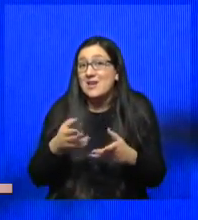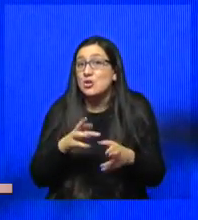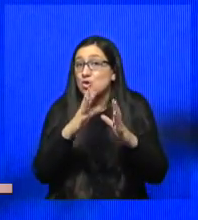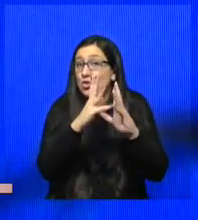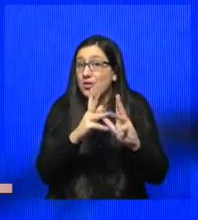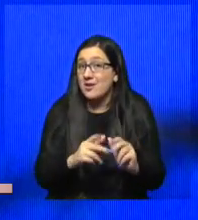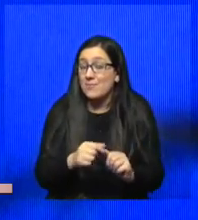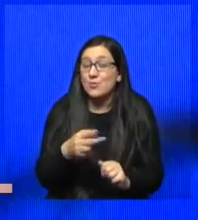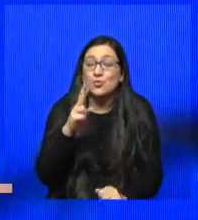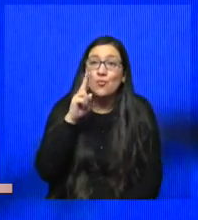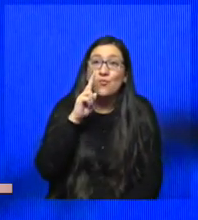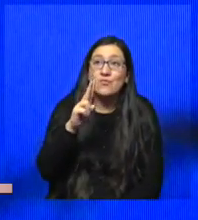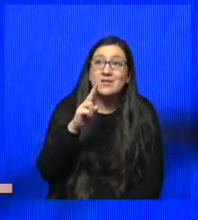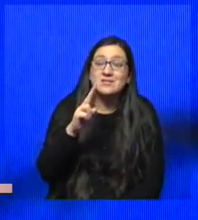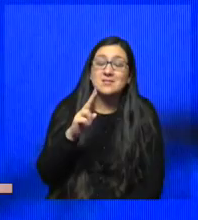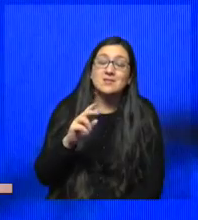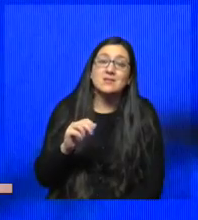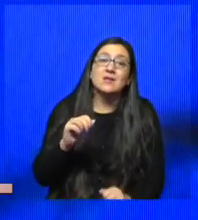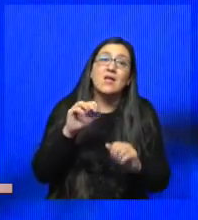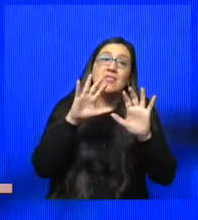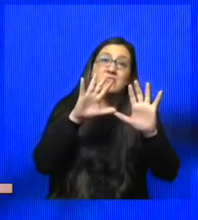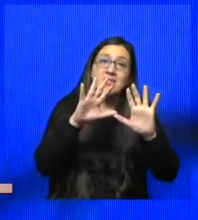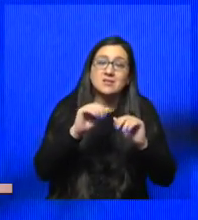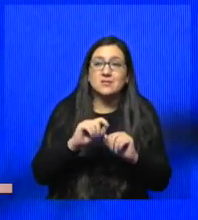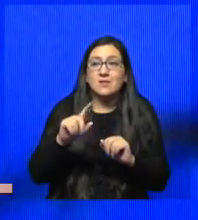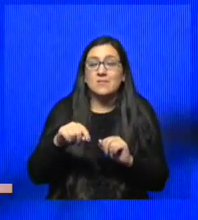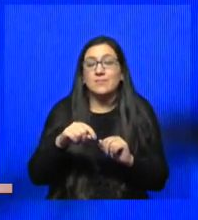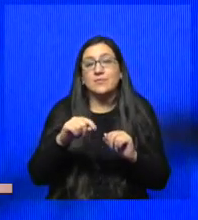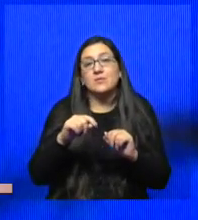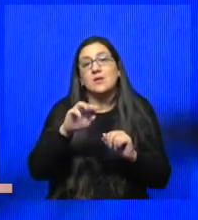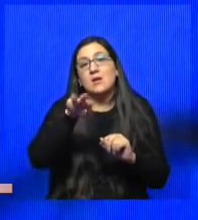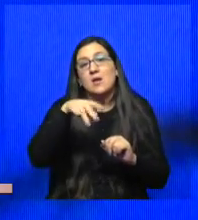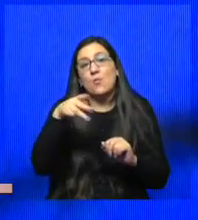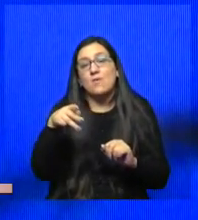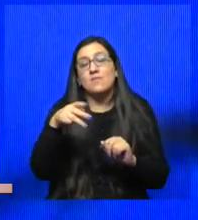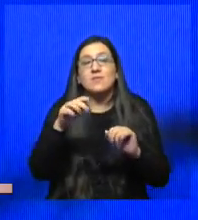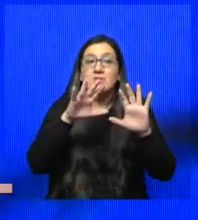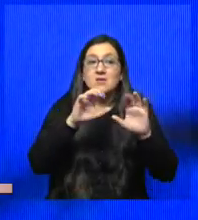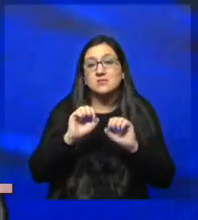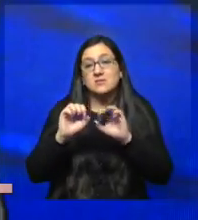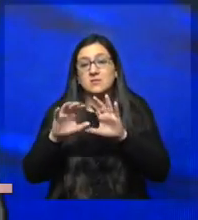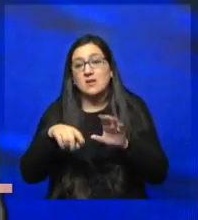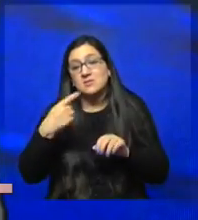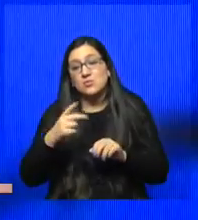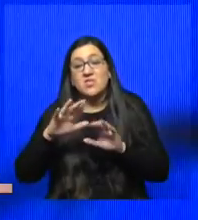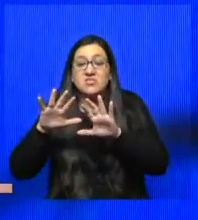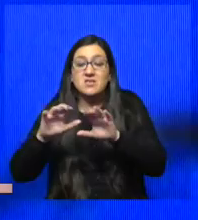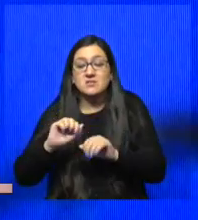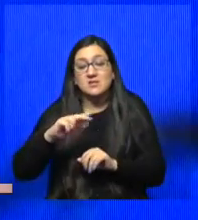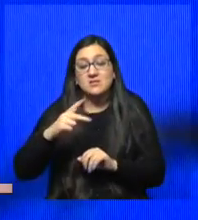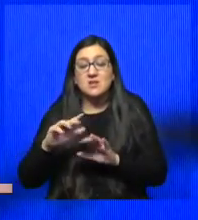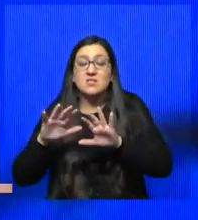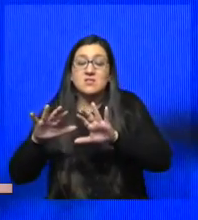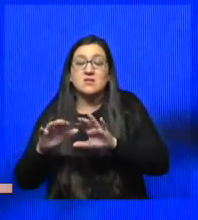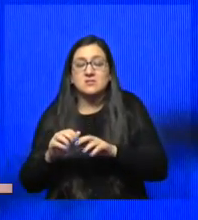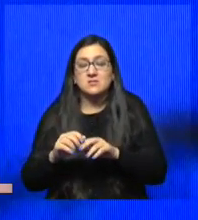una página con 10, segunda página con 10. Y nosotros, viste, vemos la primera página. La segunda con suerte. La segunda con suerte. Entonces,